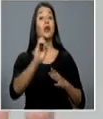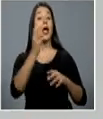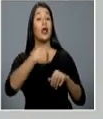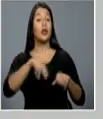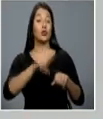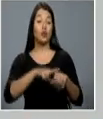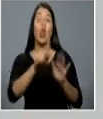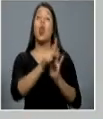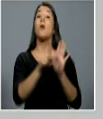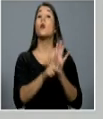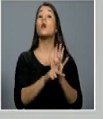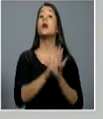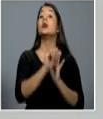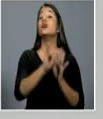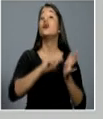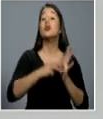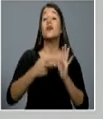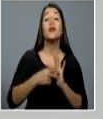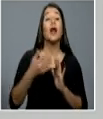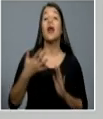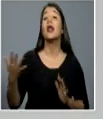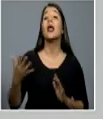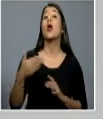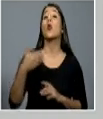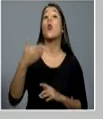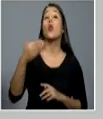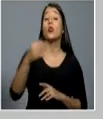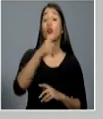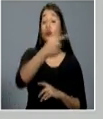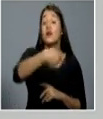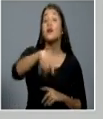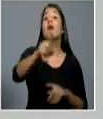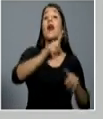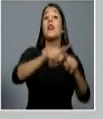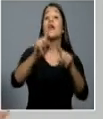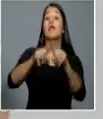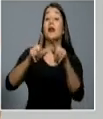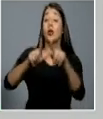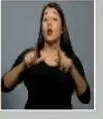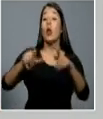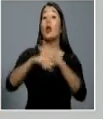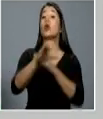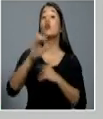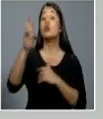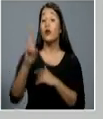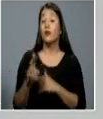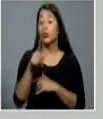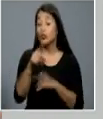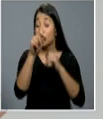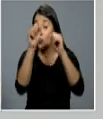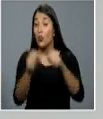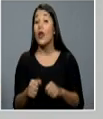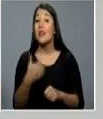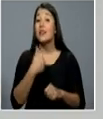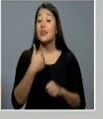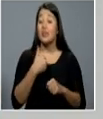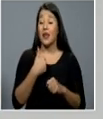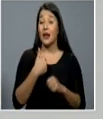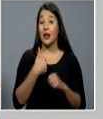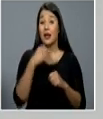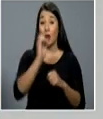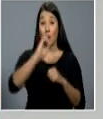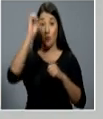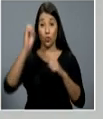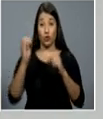un promedio. Eso significa de que cuando usted va a diferentes regiones del país, usted puede tener una tasa inferior al